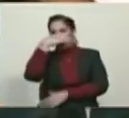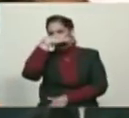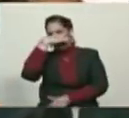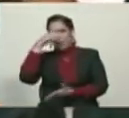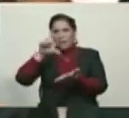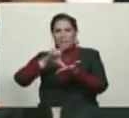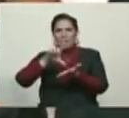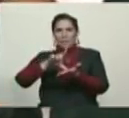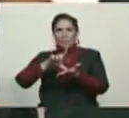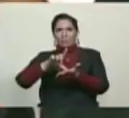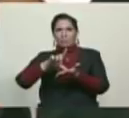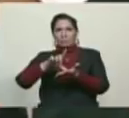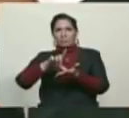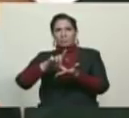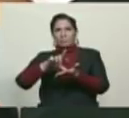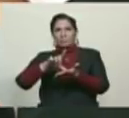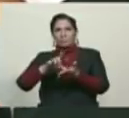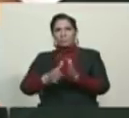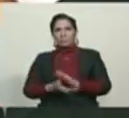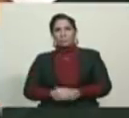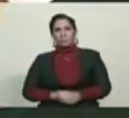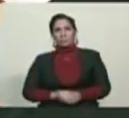Presidente,